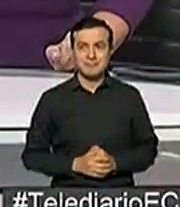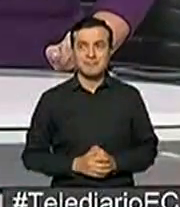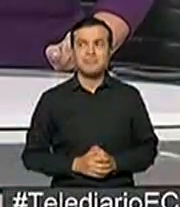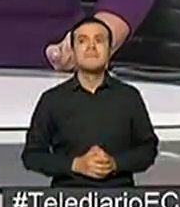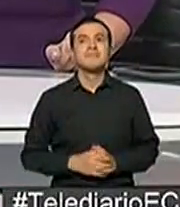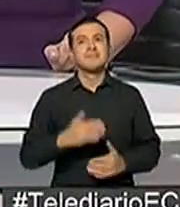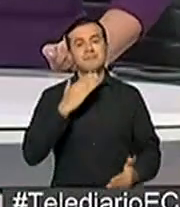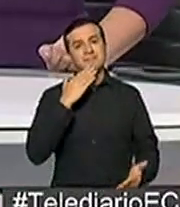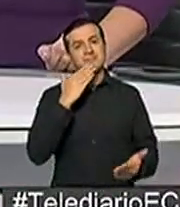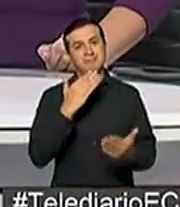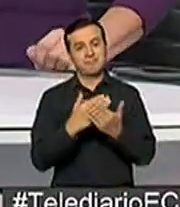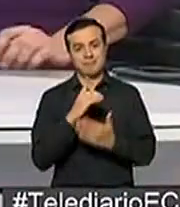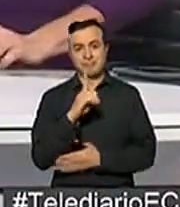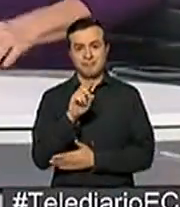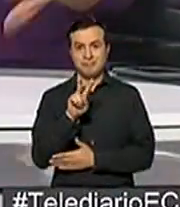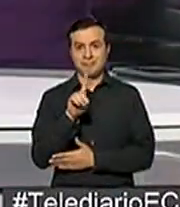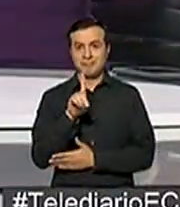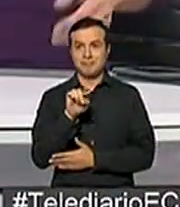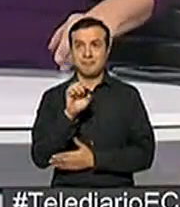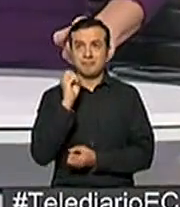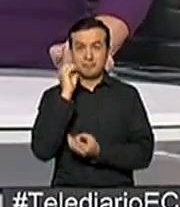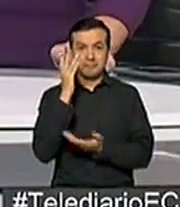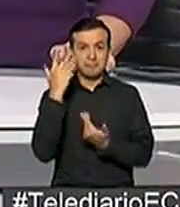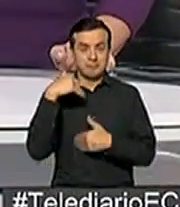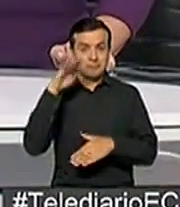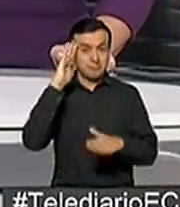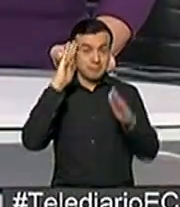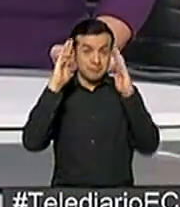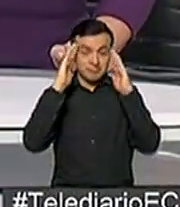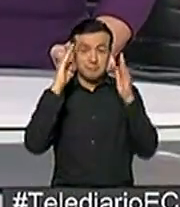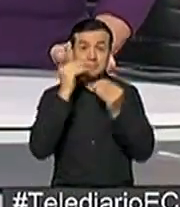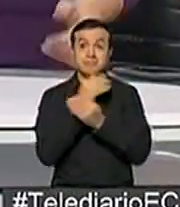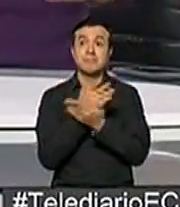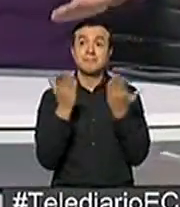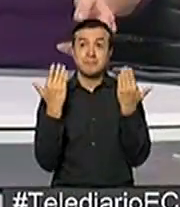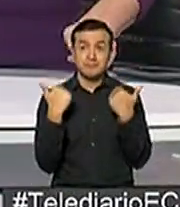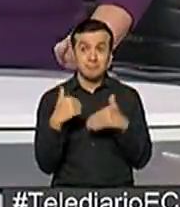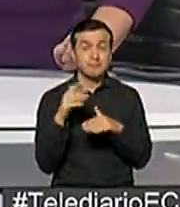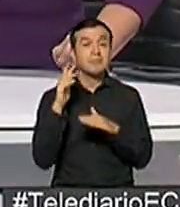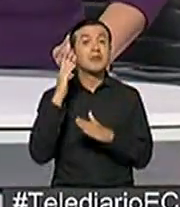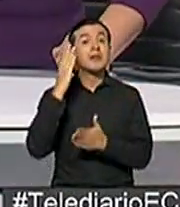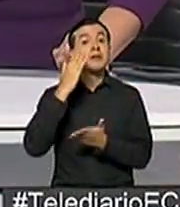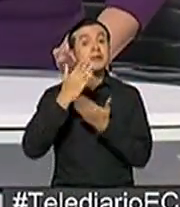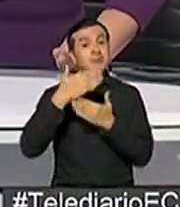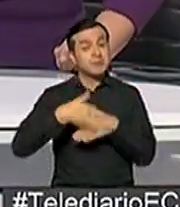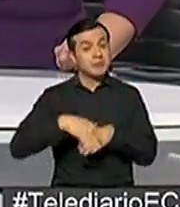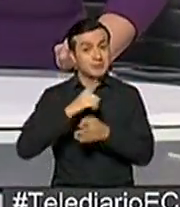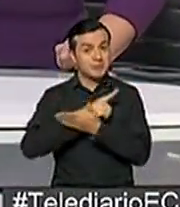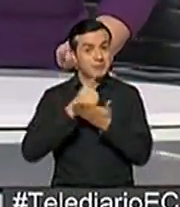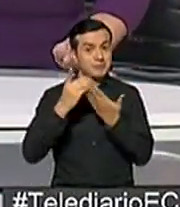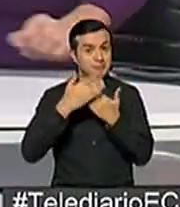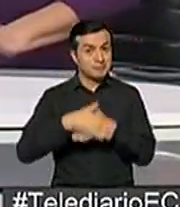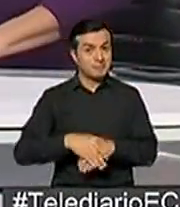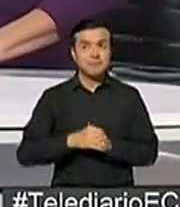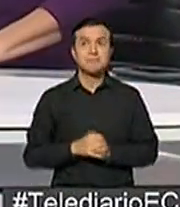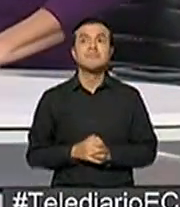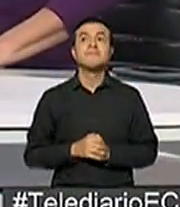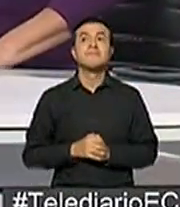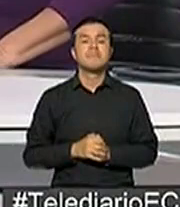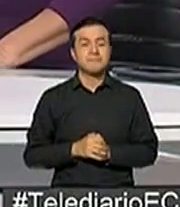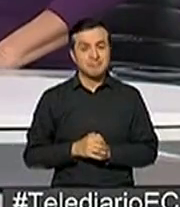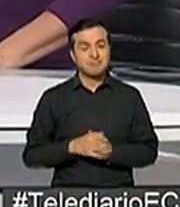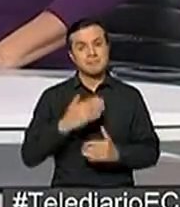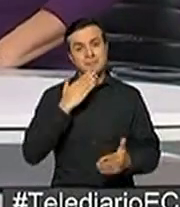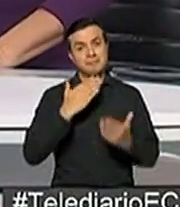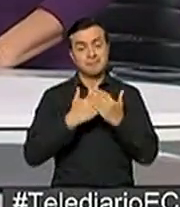y gracias a david dulcero por esta información con esto finalizamos telediario estelar y también finalizamos la semana fabricia así es maría del